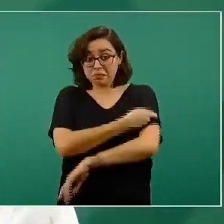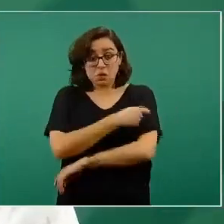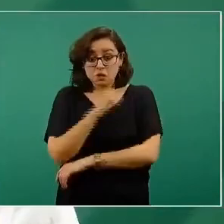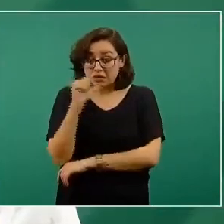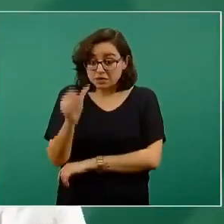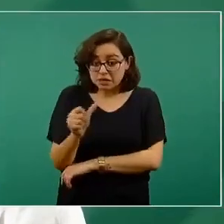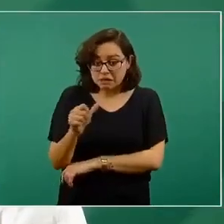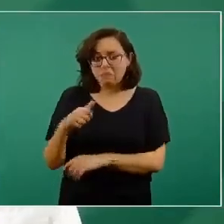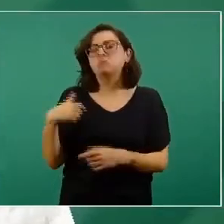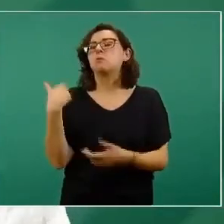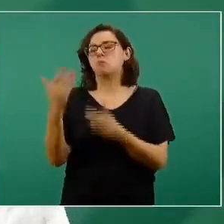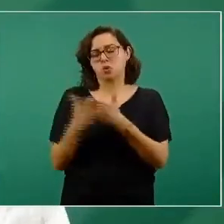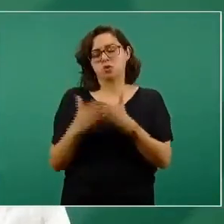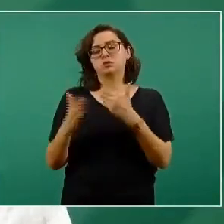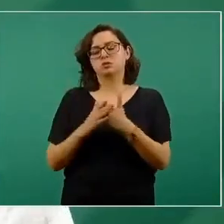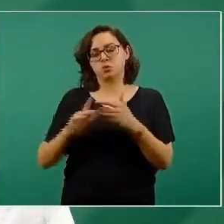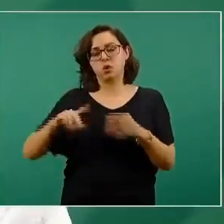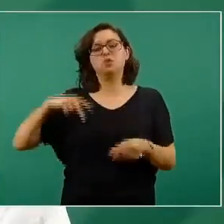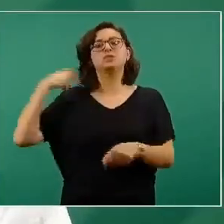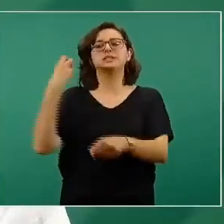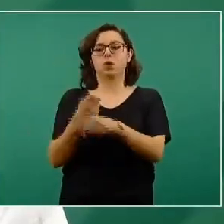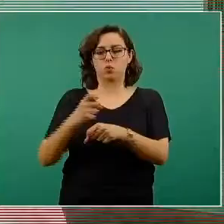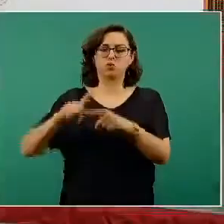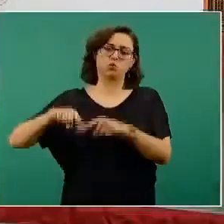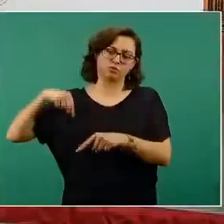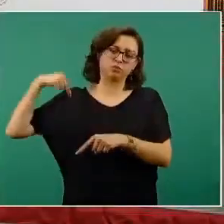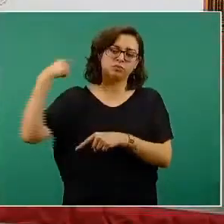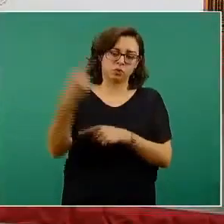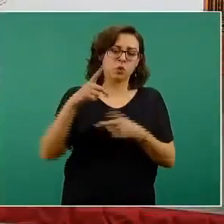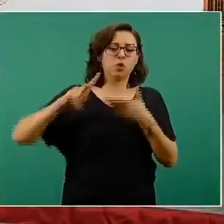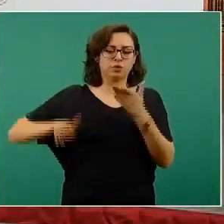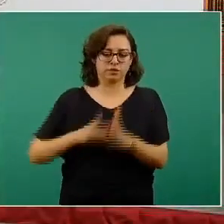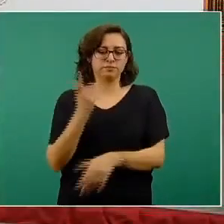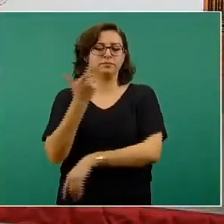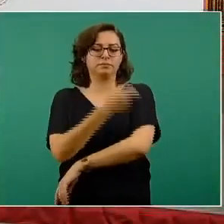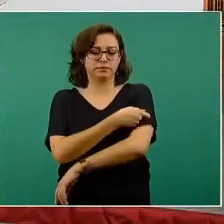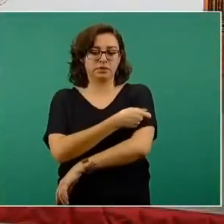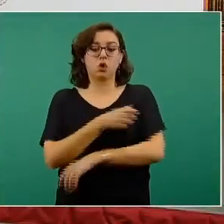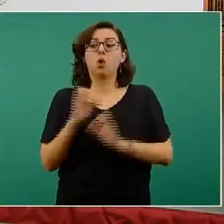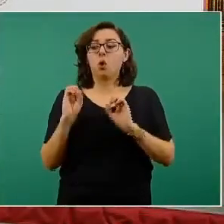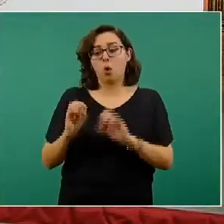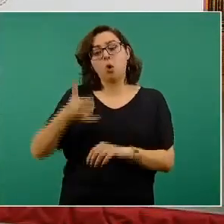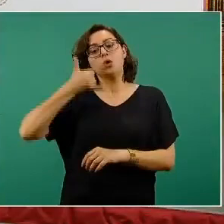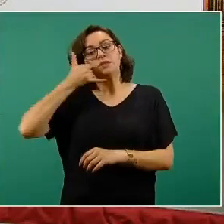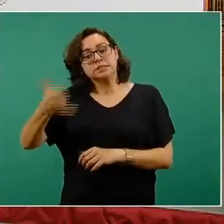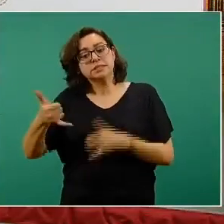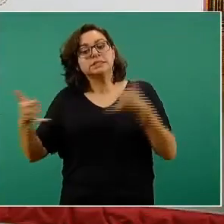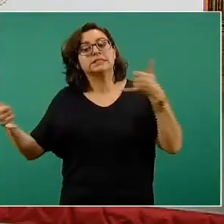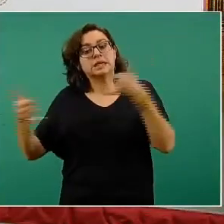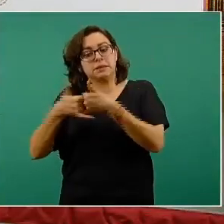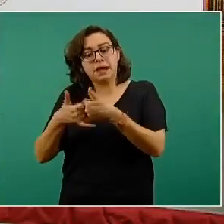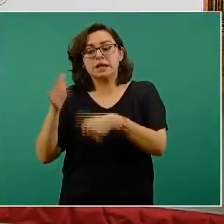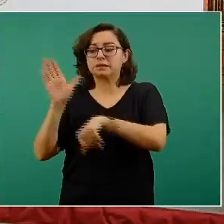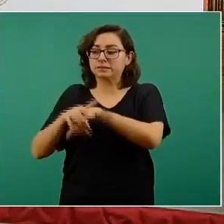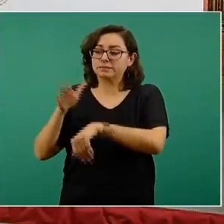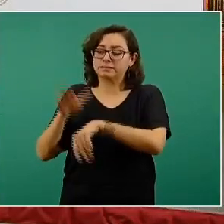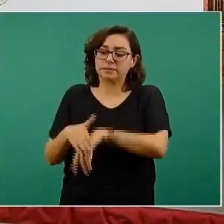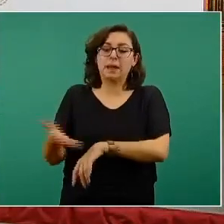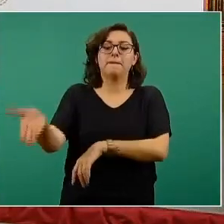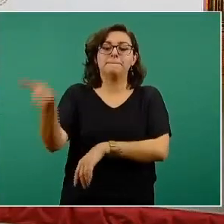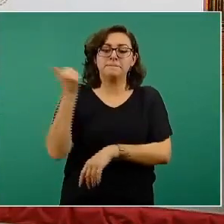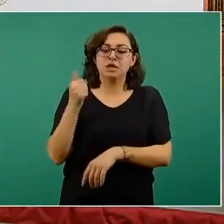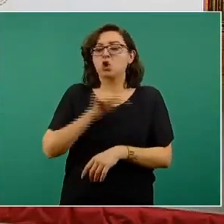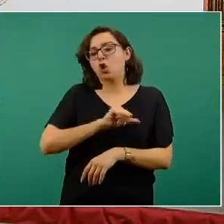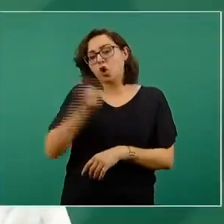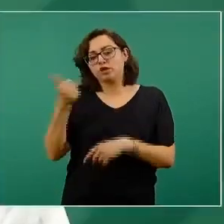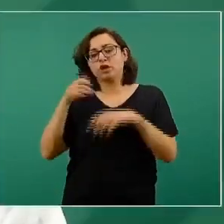para programar e ir en una segunda ronda a vacunarle. O llamarle, en algunos casos llamaremos a que vayan a